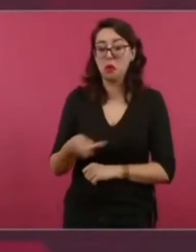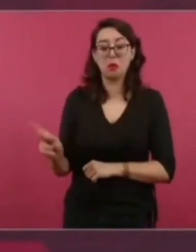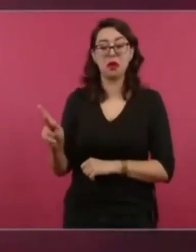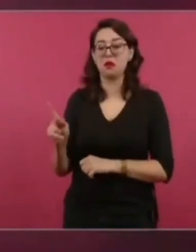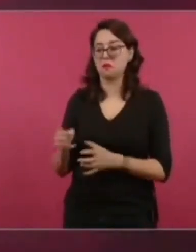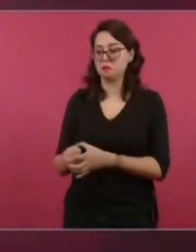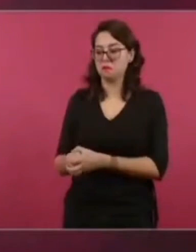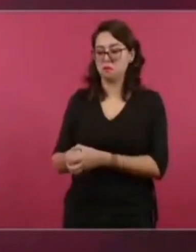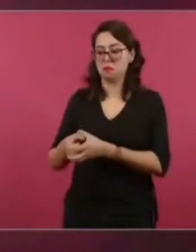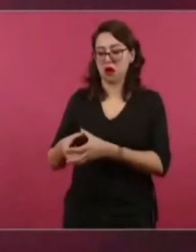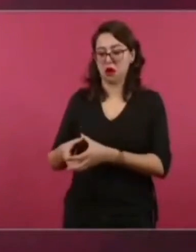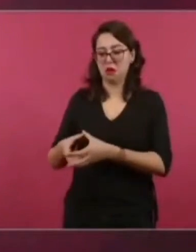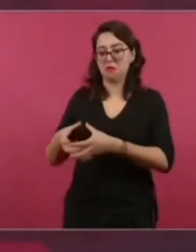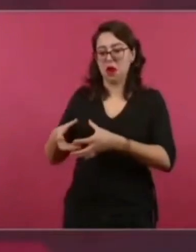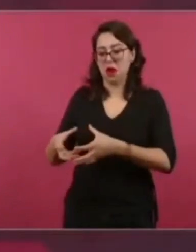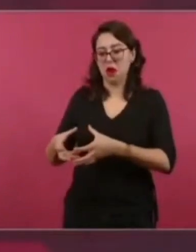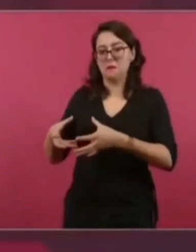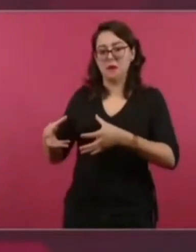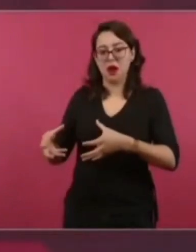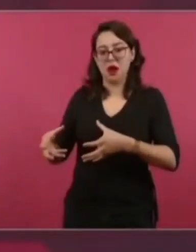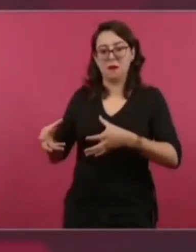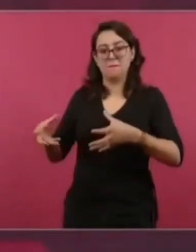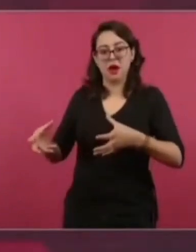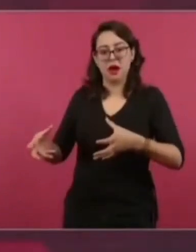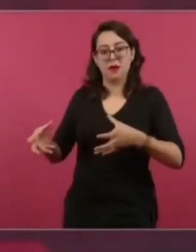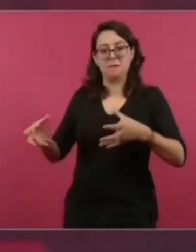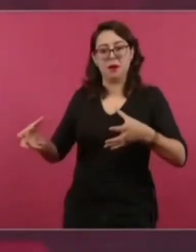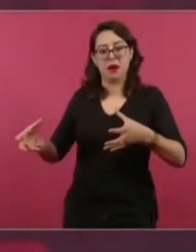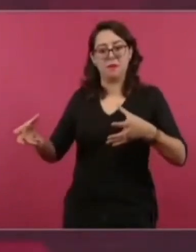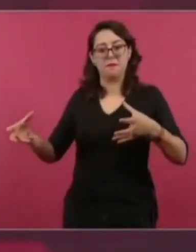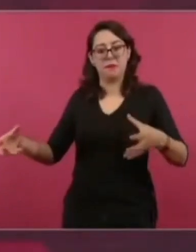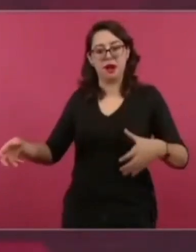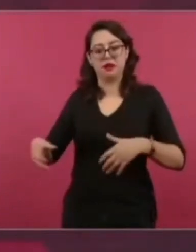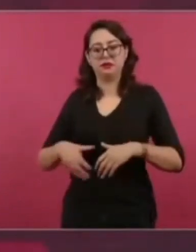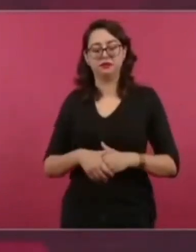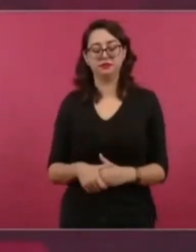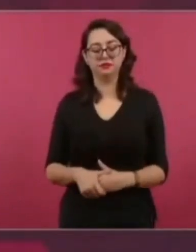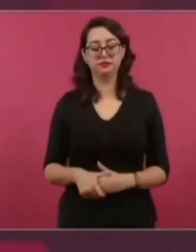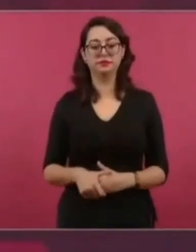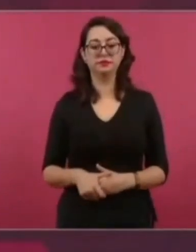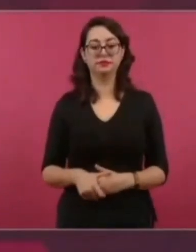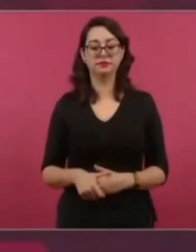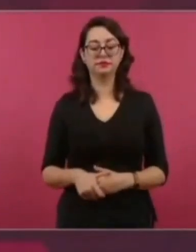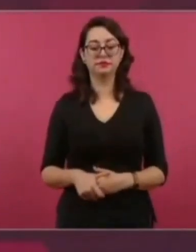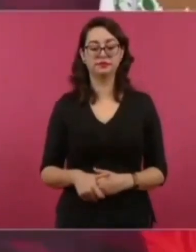Y que conste que en los últimos